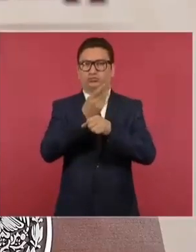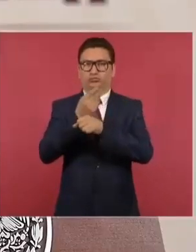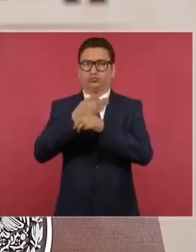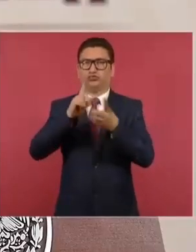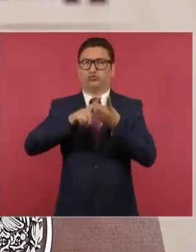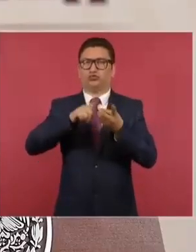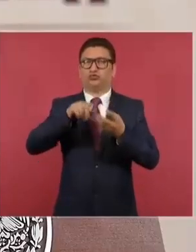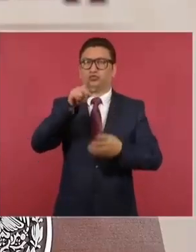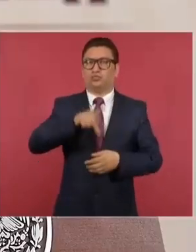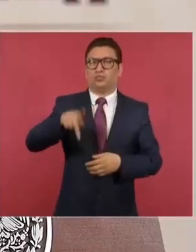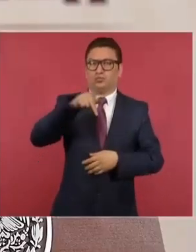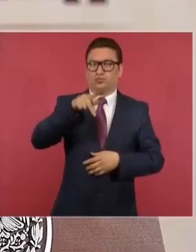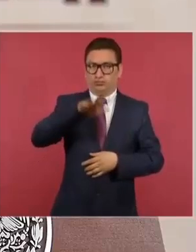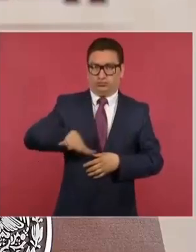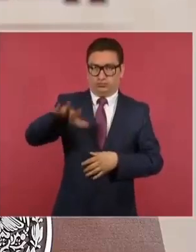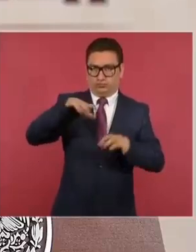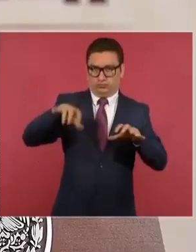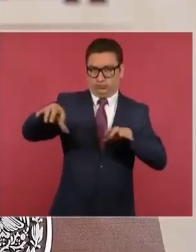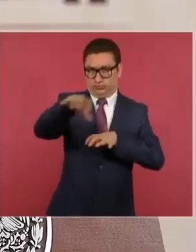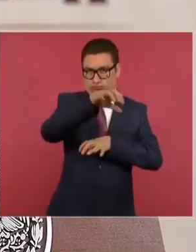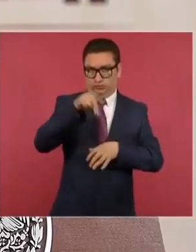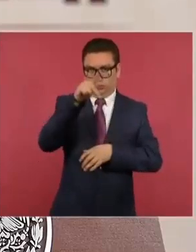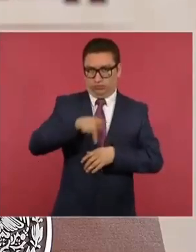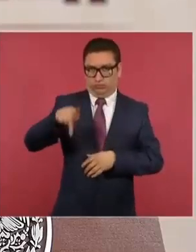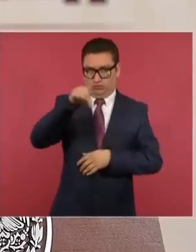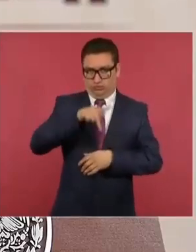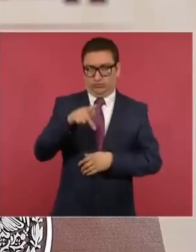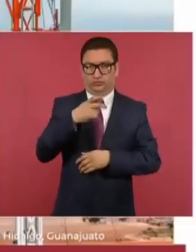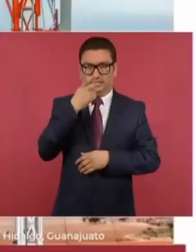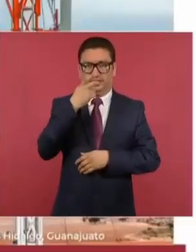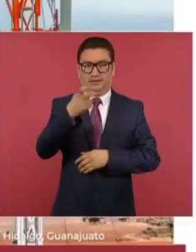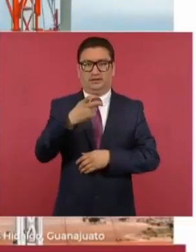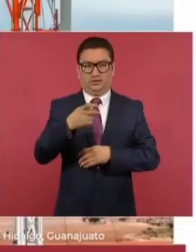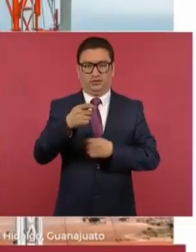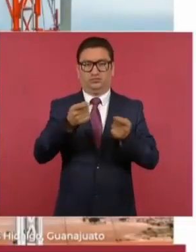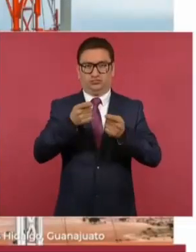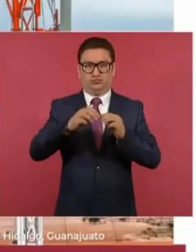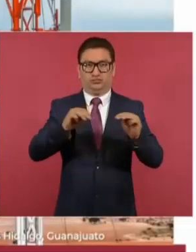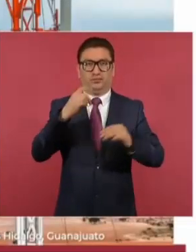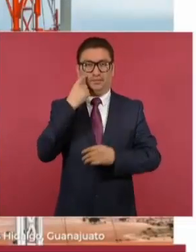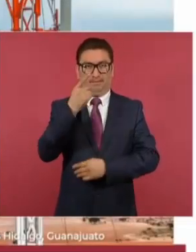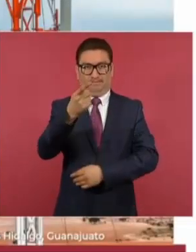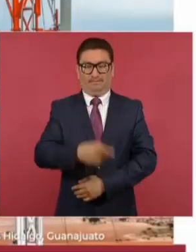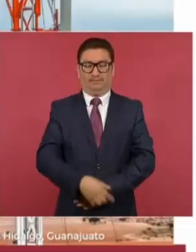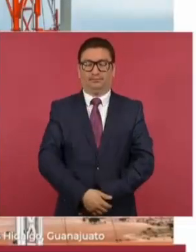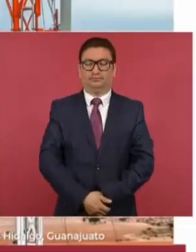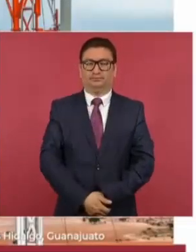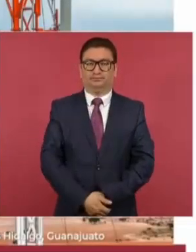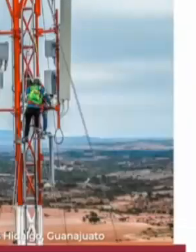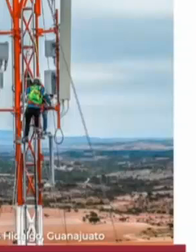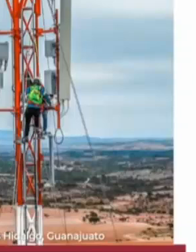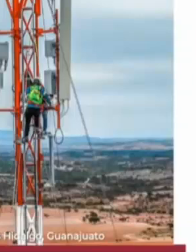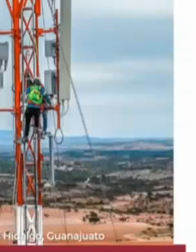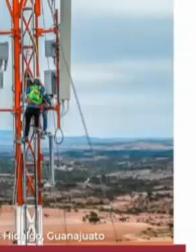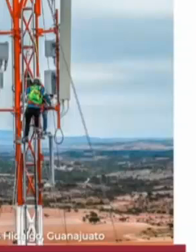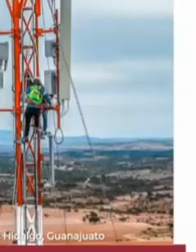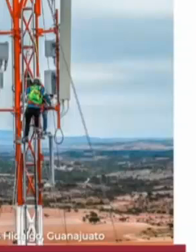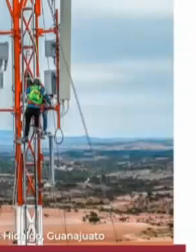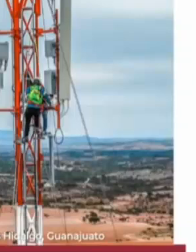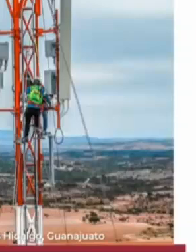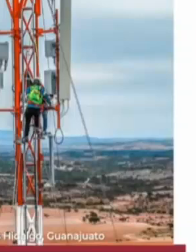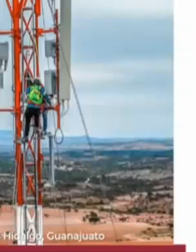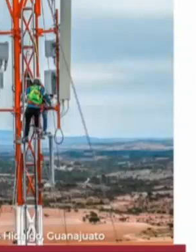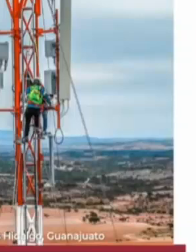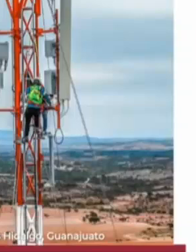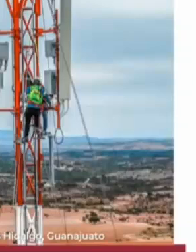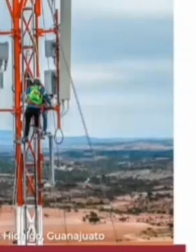los pueblos y eso implica una movilización de equipos mucho más grande que en las ciudades